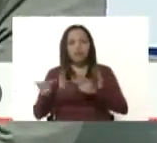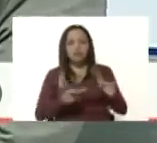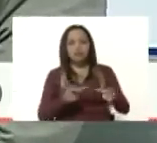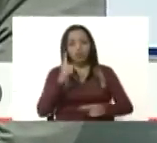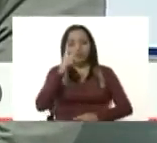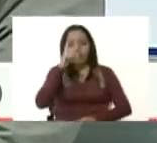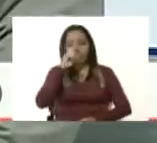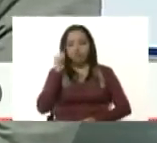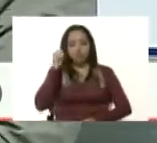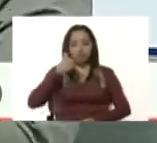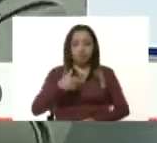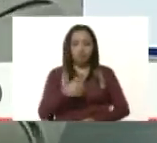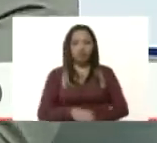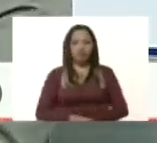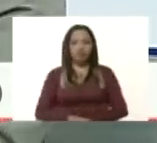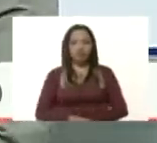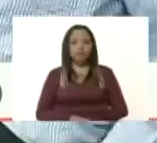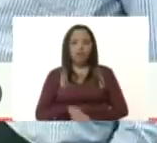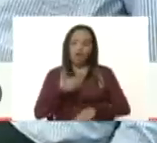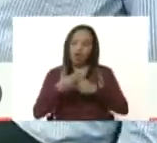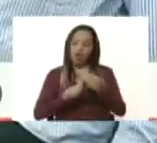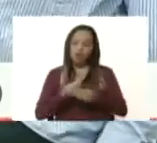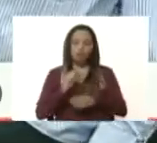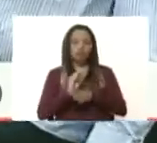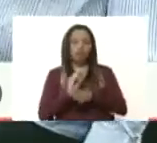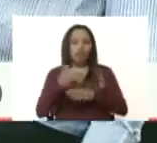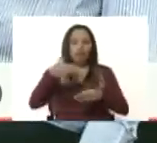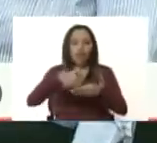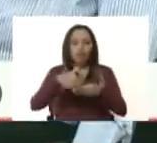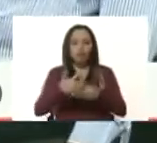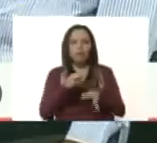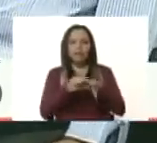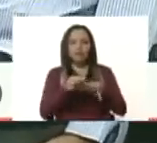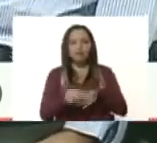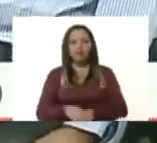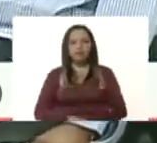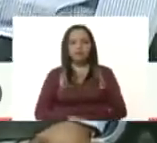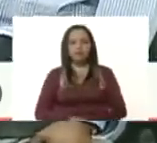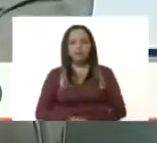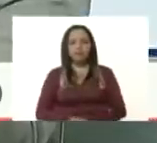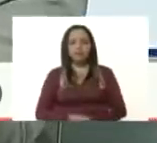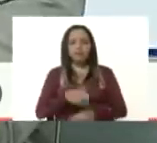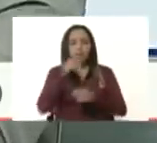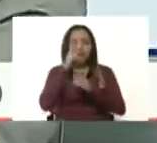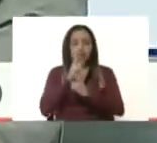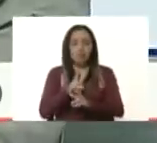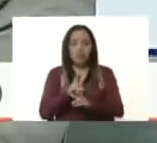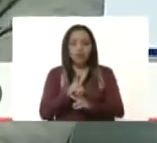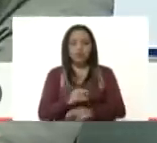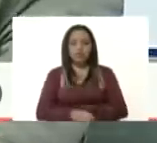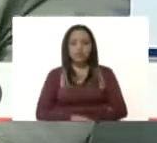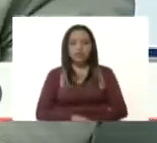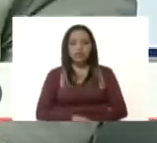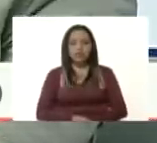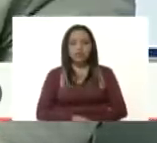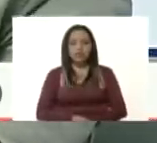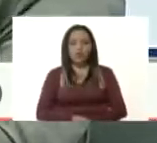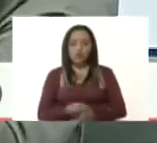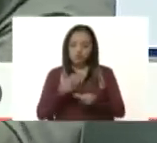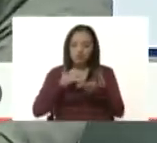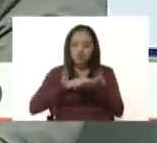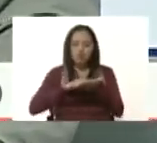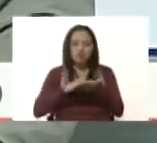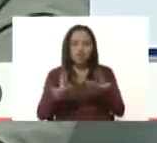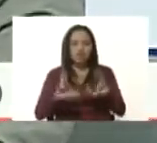año a ahorrar, cómo le fue con el ahorro. Obviamente las respuestas son resultados,